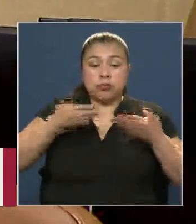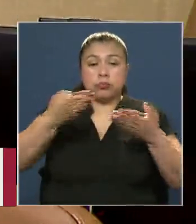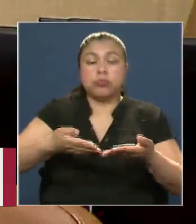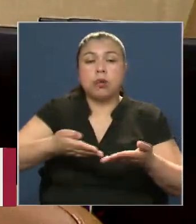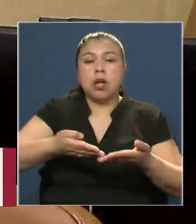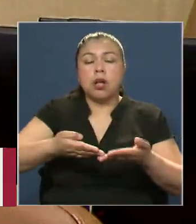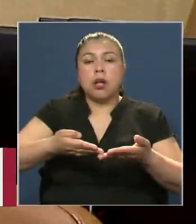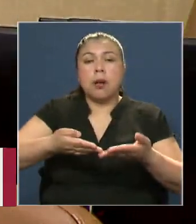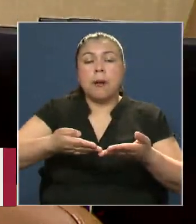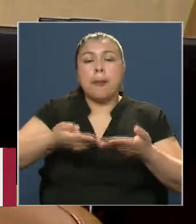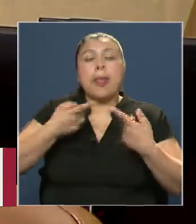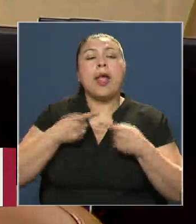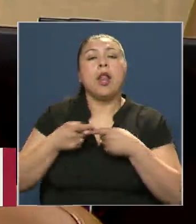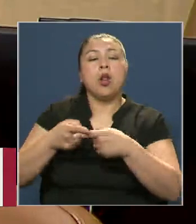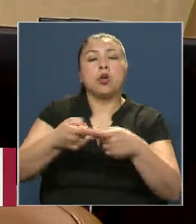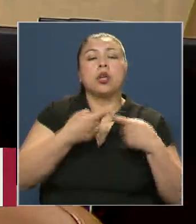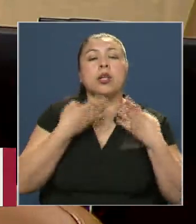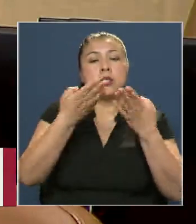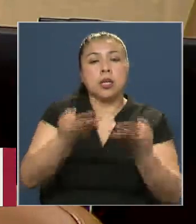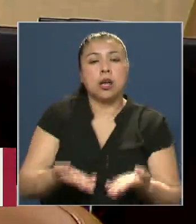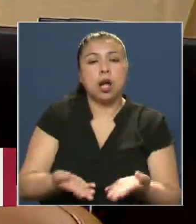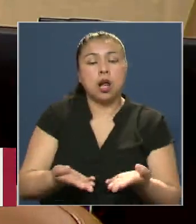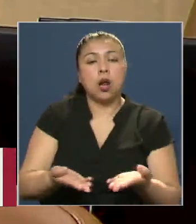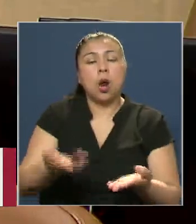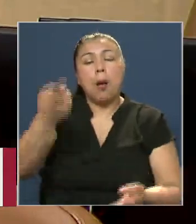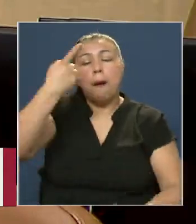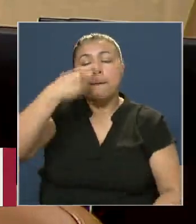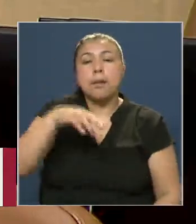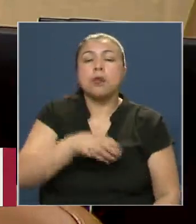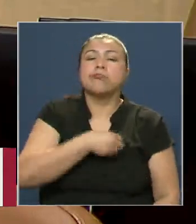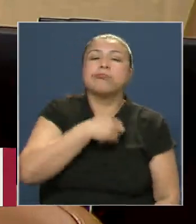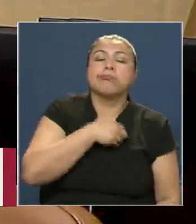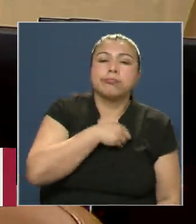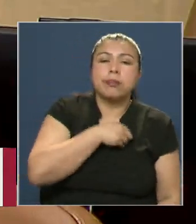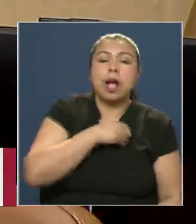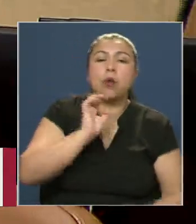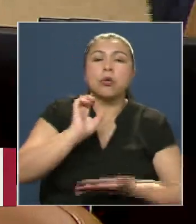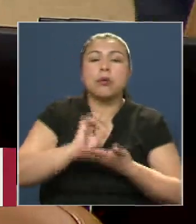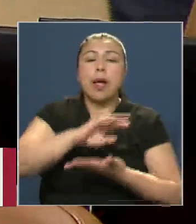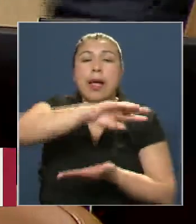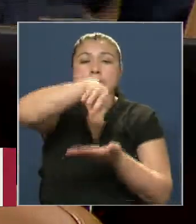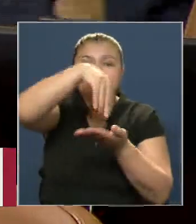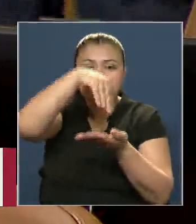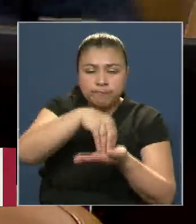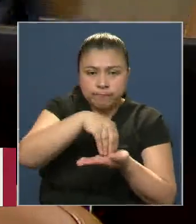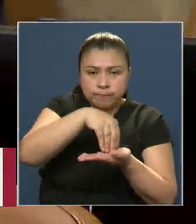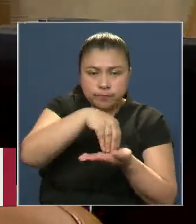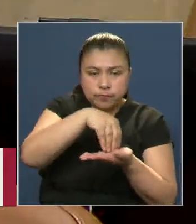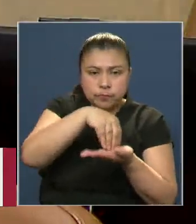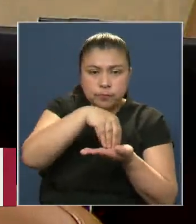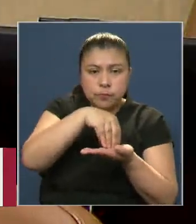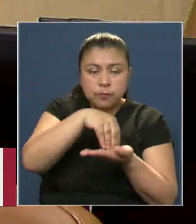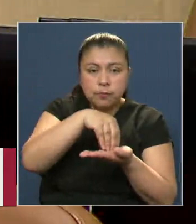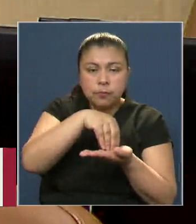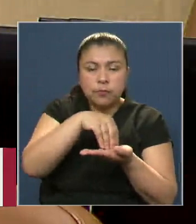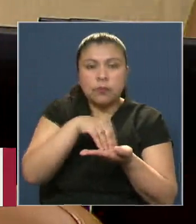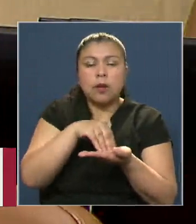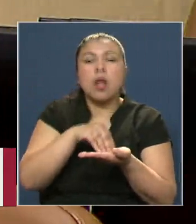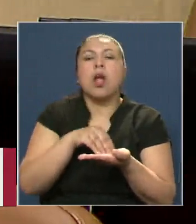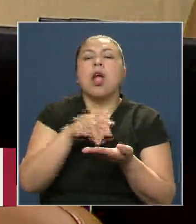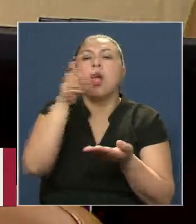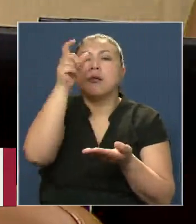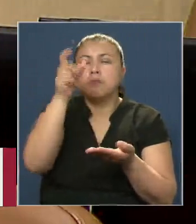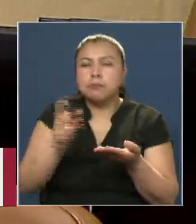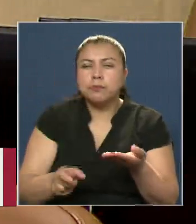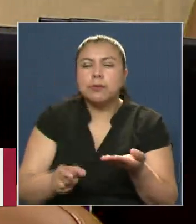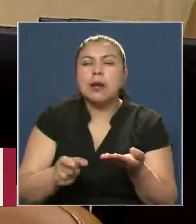social. Pero lamentablemente tenemos un Estado centrado en el individuo, en garantizar que la libertad